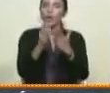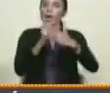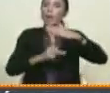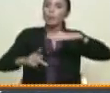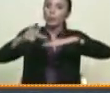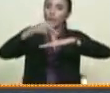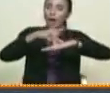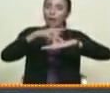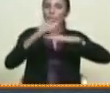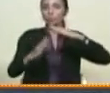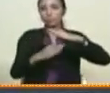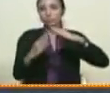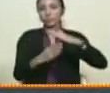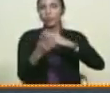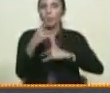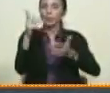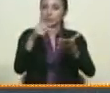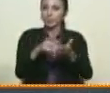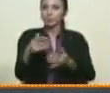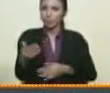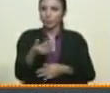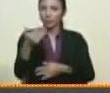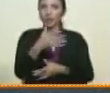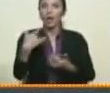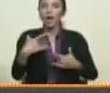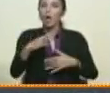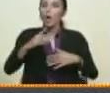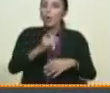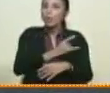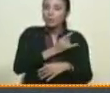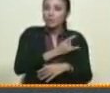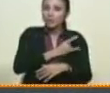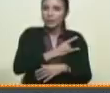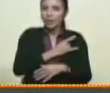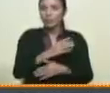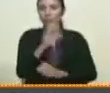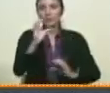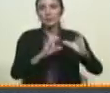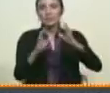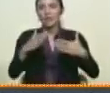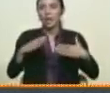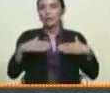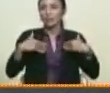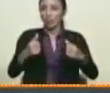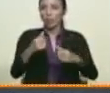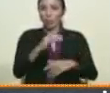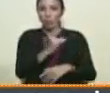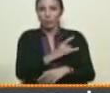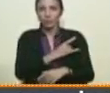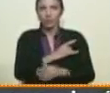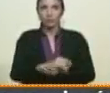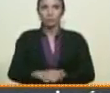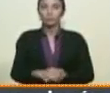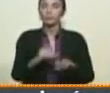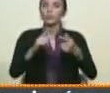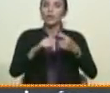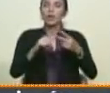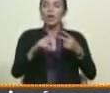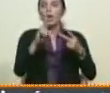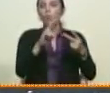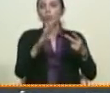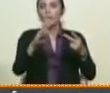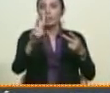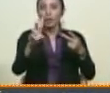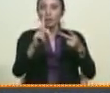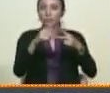participación importante a través de la uner a través de la universidad de ciencia de la salud de la universidad bolivariana vamos a estar